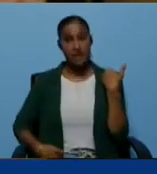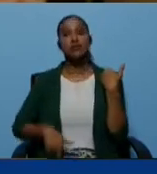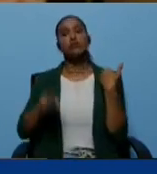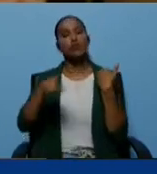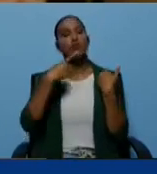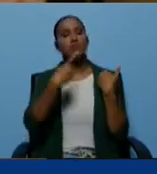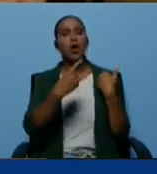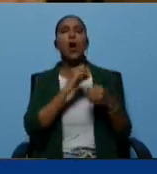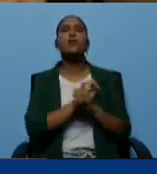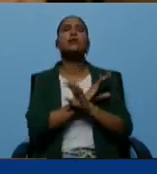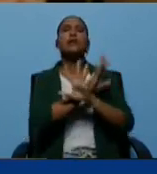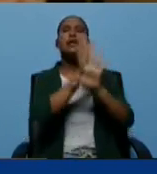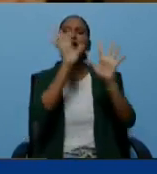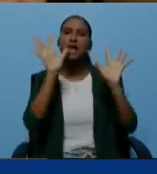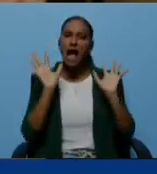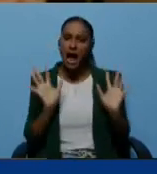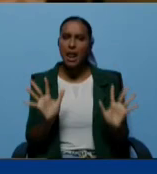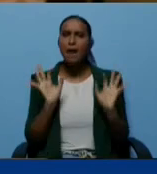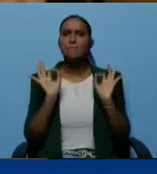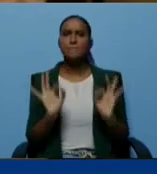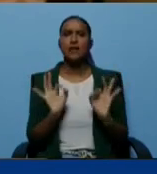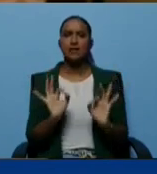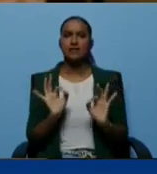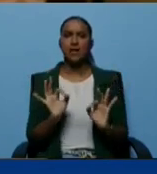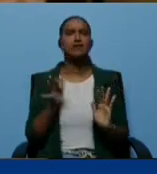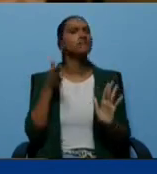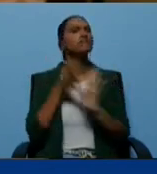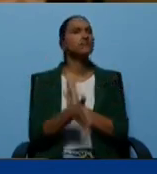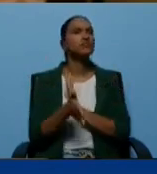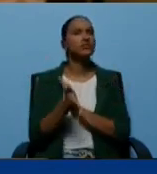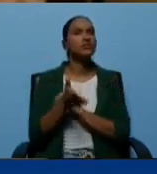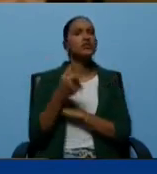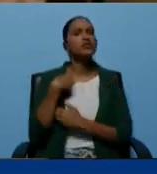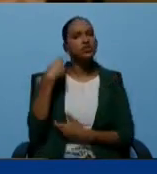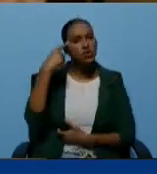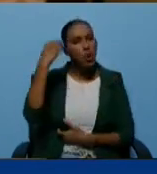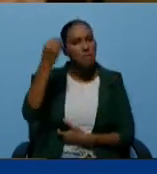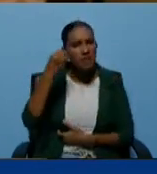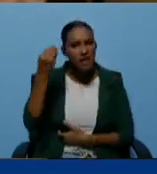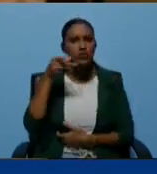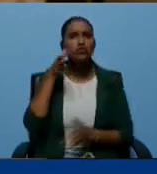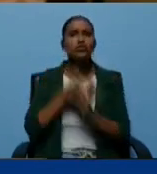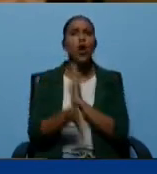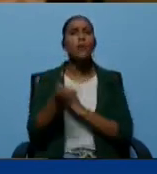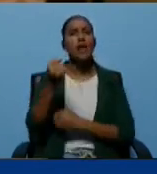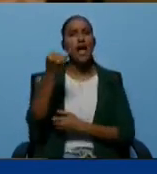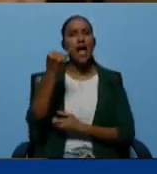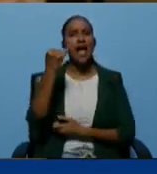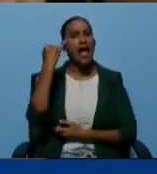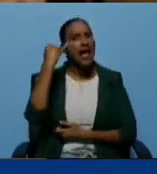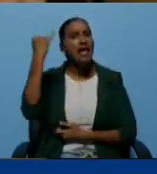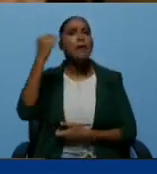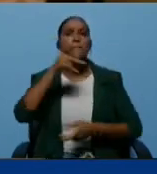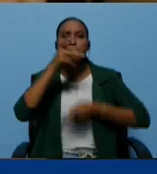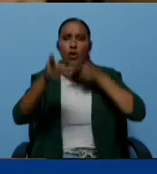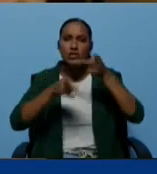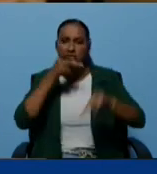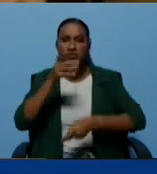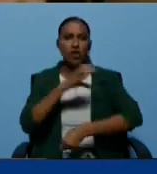son, pudieran ser estos neonazis herederos. Yo le agregaría, aparte de Mussolini, de